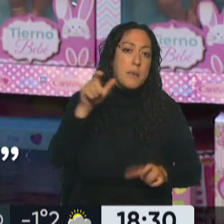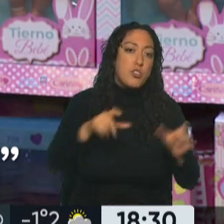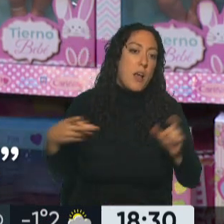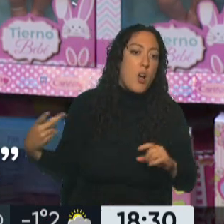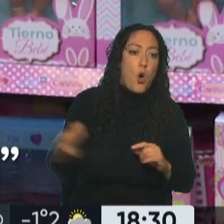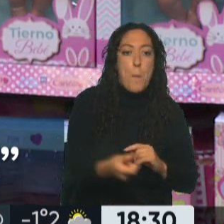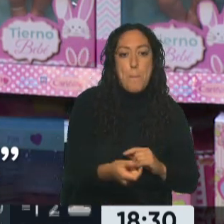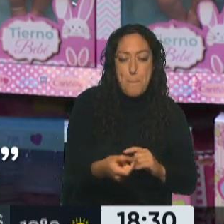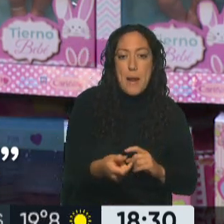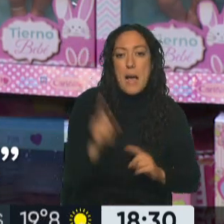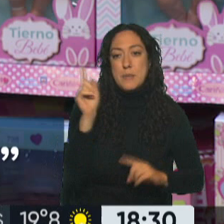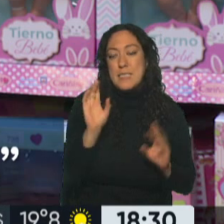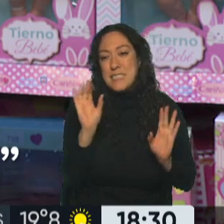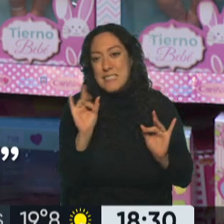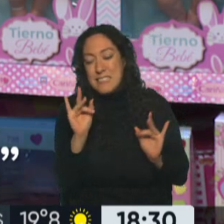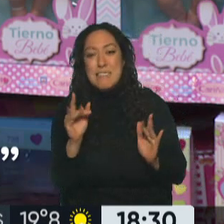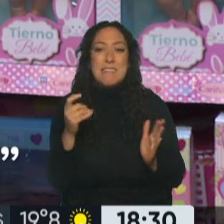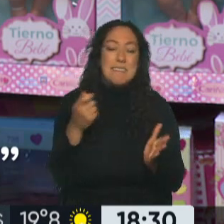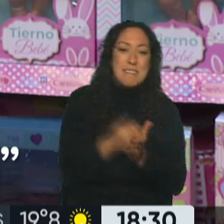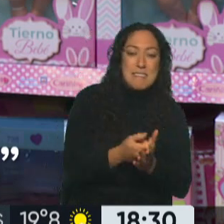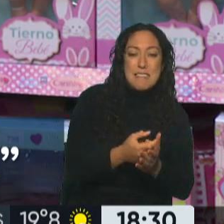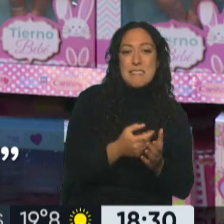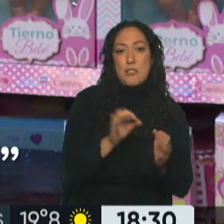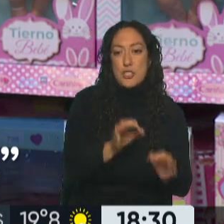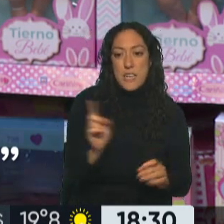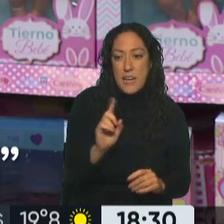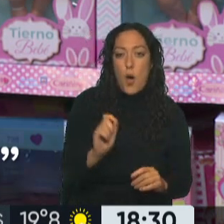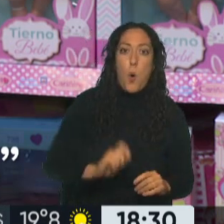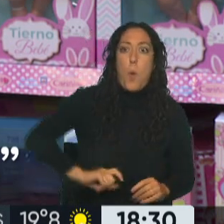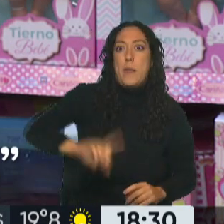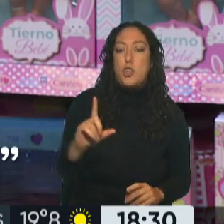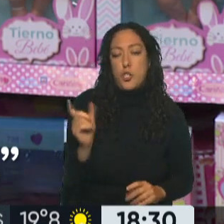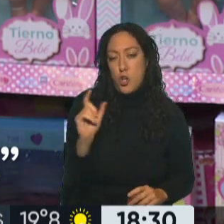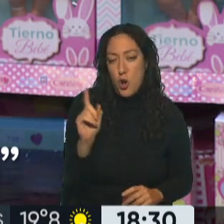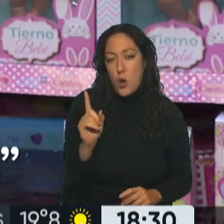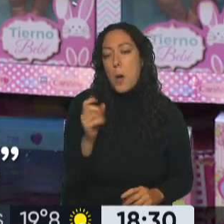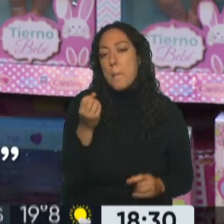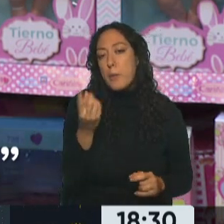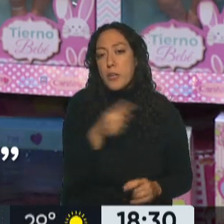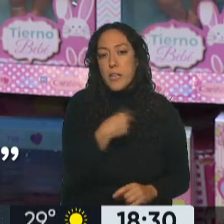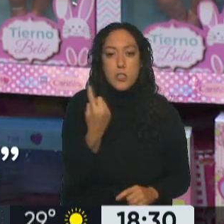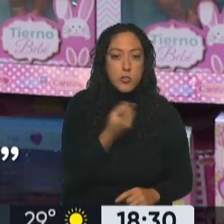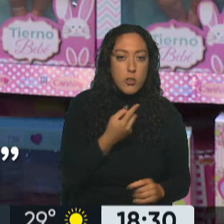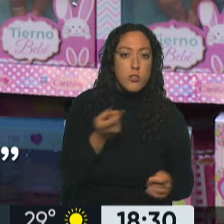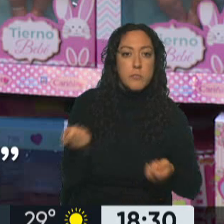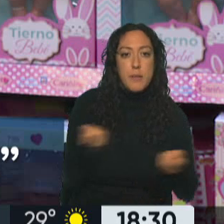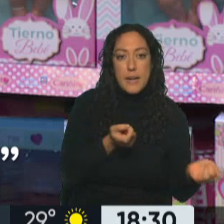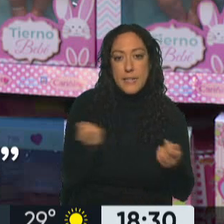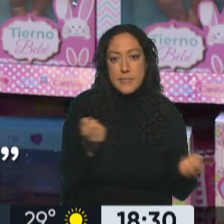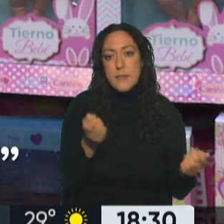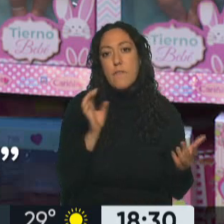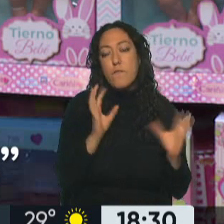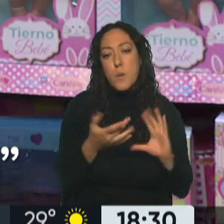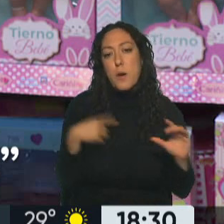el juguete a veces cuesta, si bien no hubo un aumento considerable, porque nos manejamos como no como